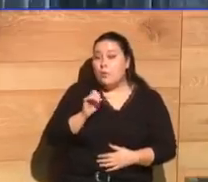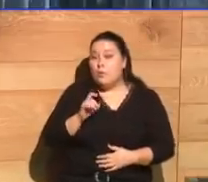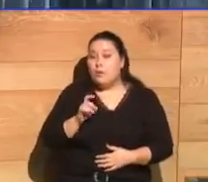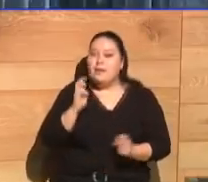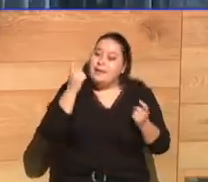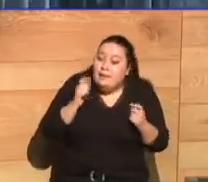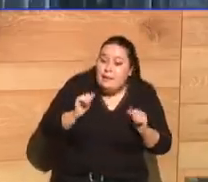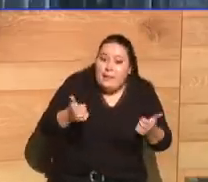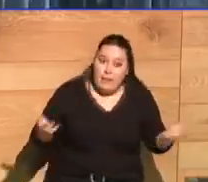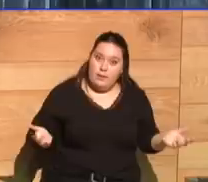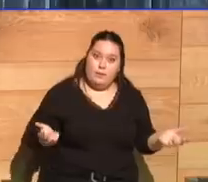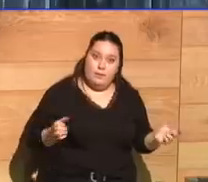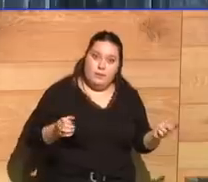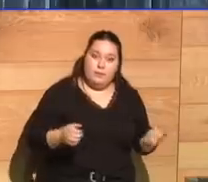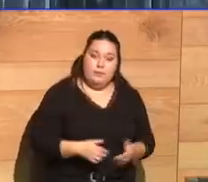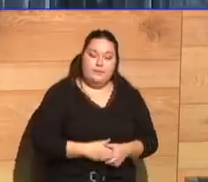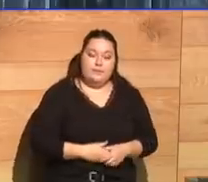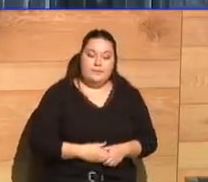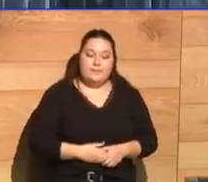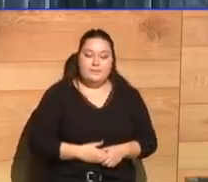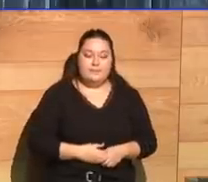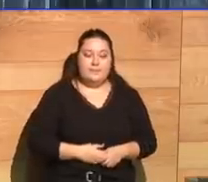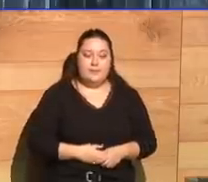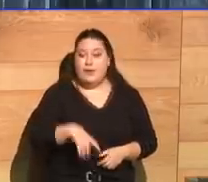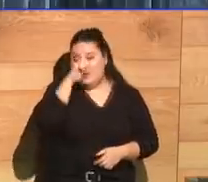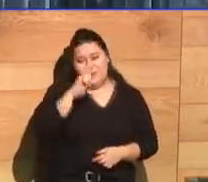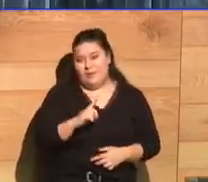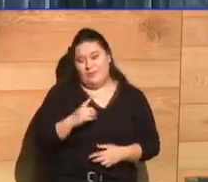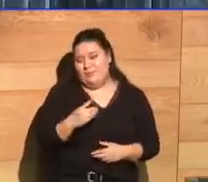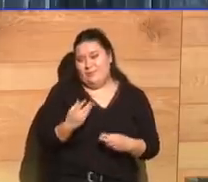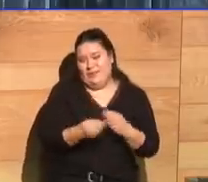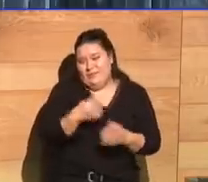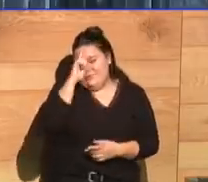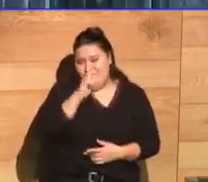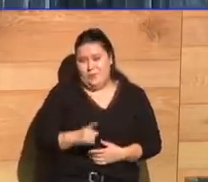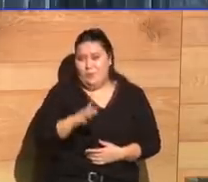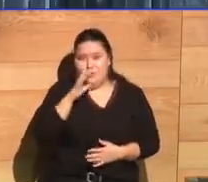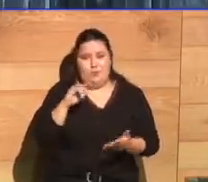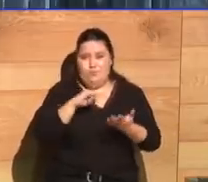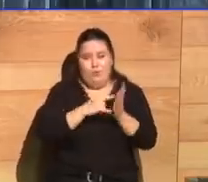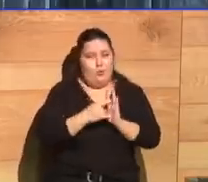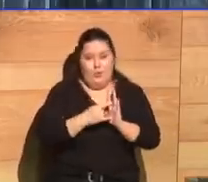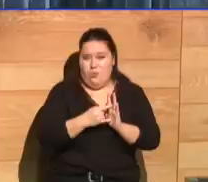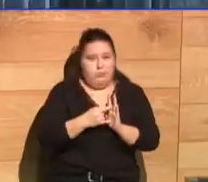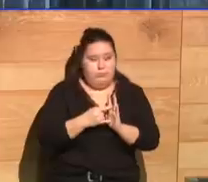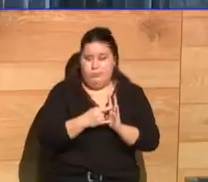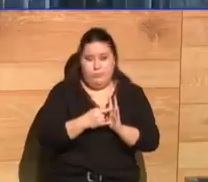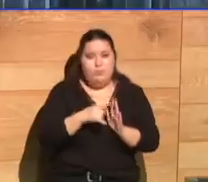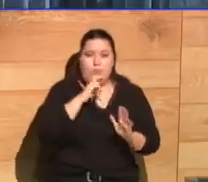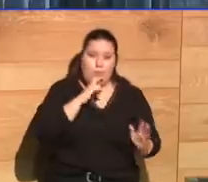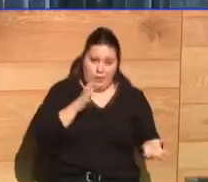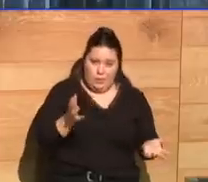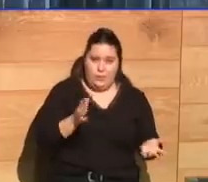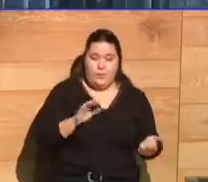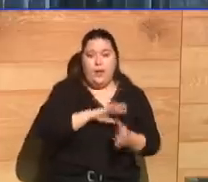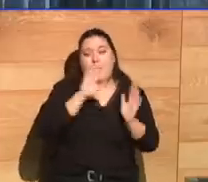trata de arrancarlo. Vale. No saben qué hacer porque están... este proyecto les viene grande de todas, todas. Y sin embargo, acabará siendo un